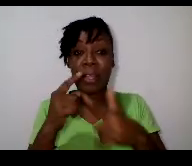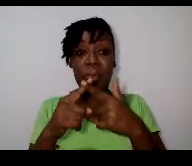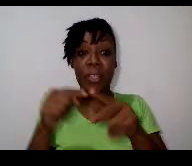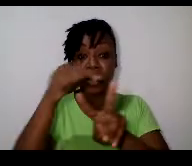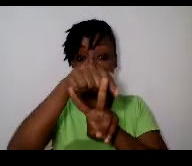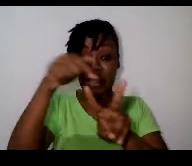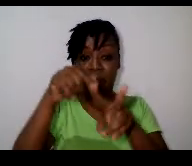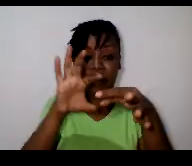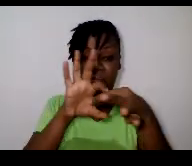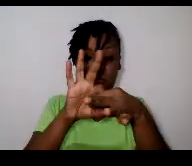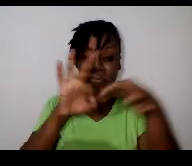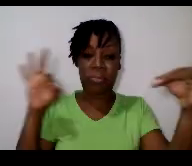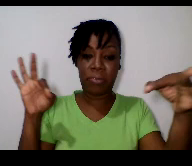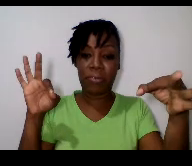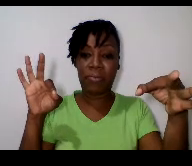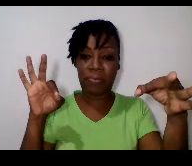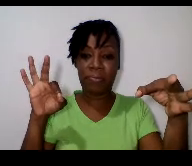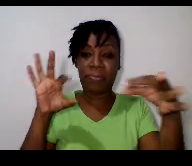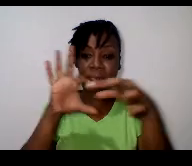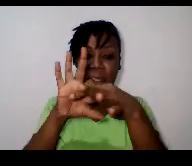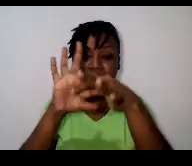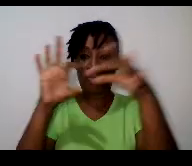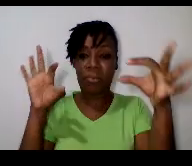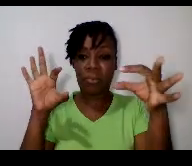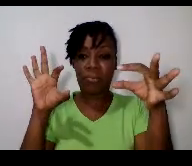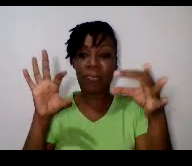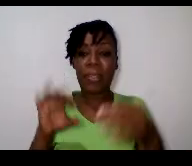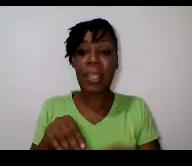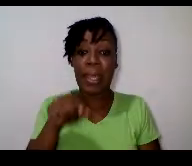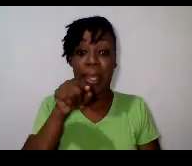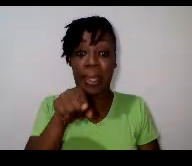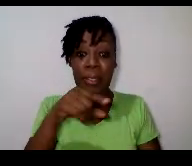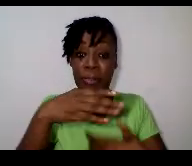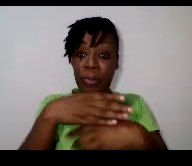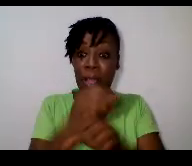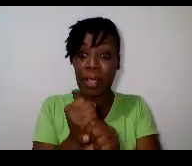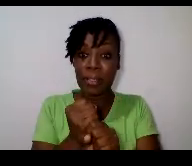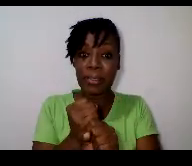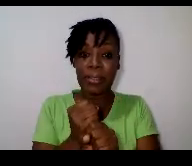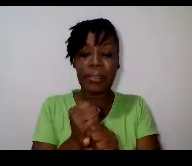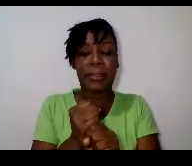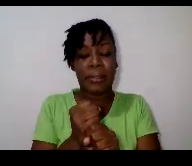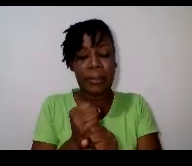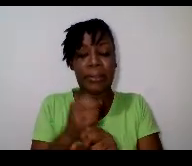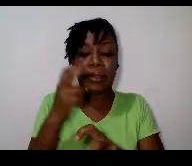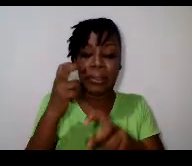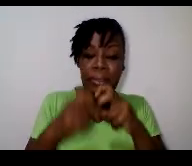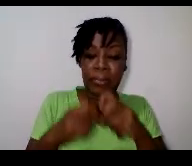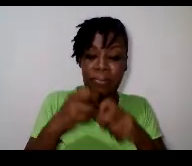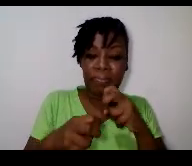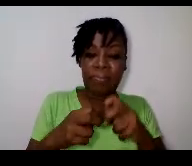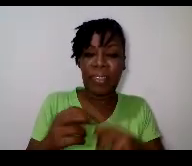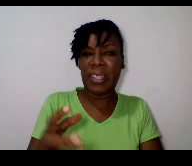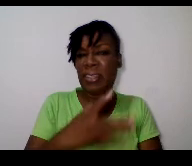estas dos áreas. Y al haber una desconexión nos hace más propensos a estar irritables, a estar agresivos, a